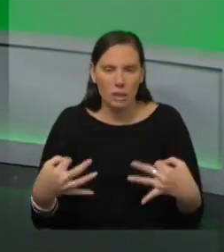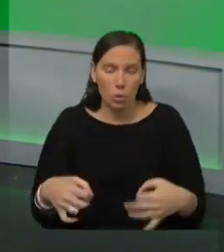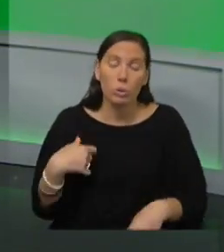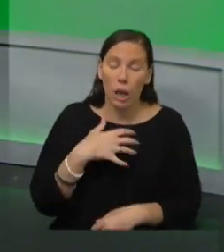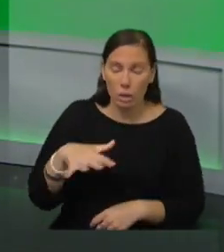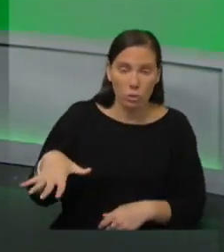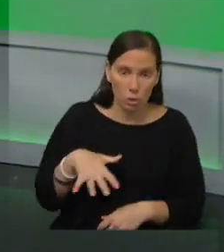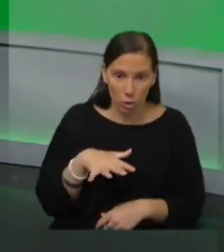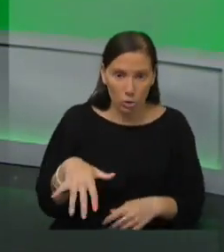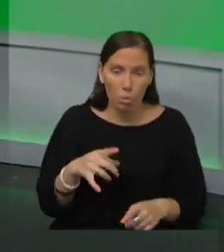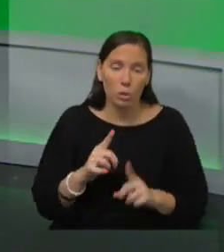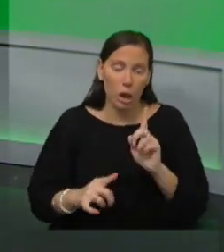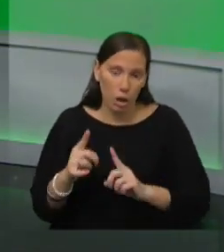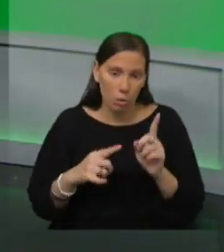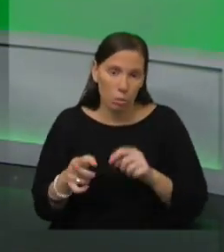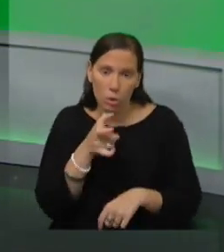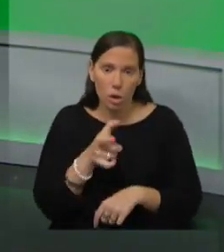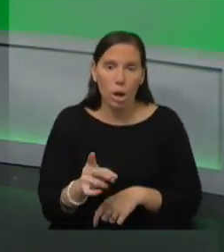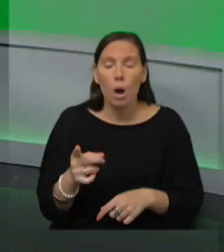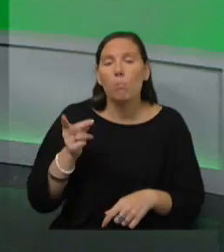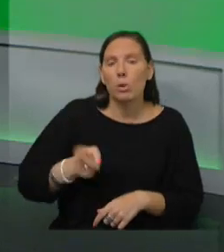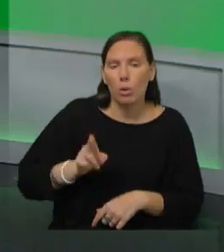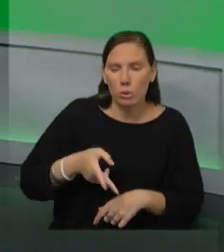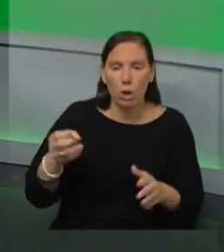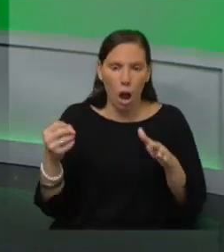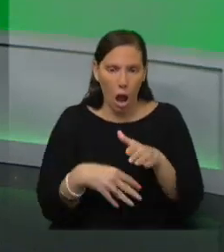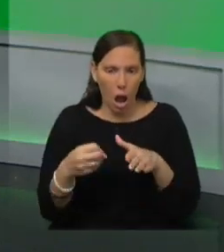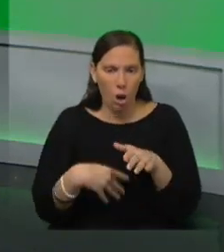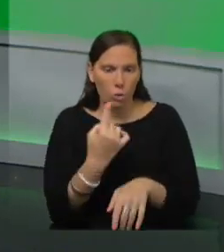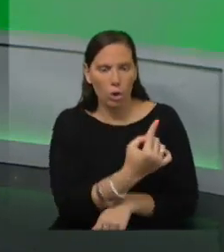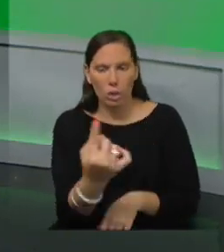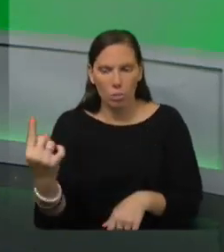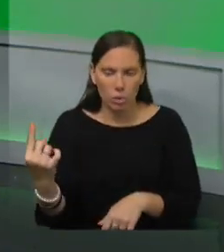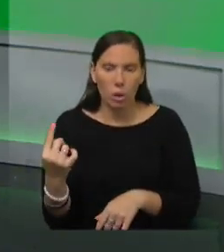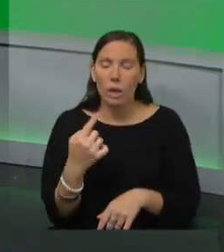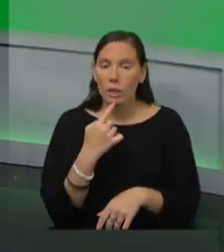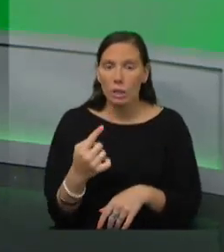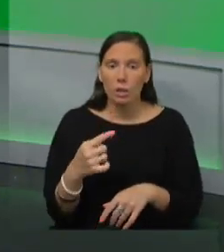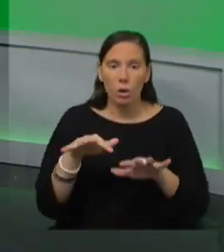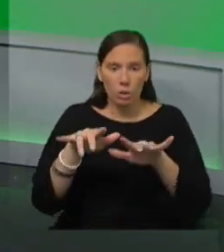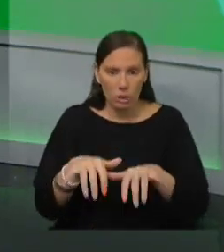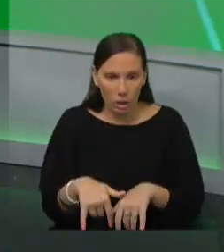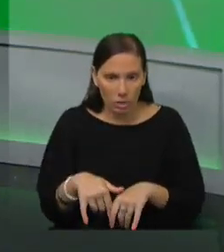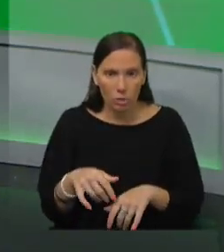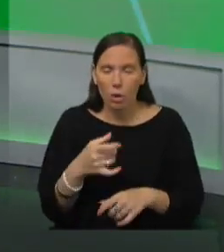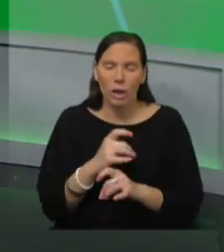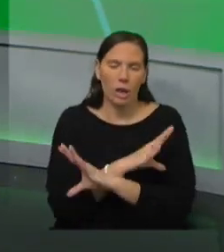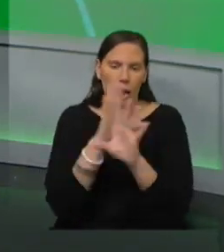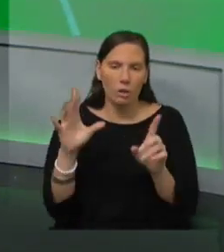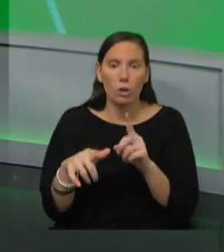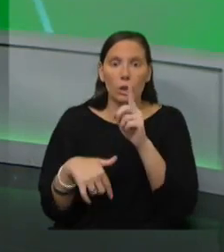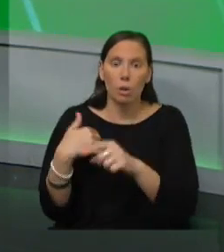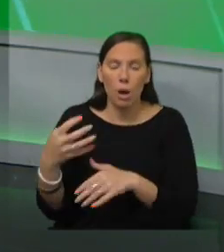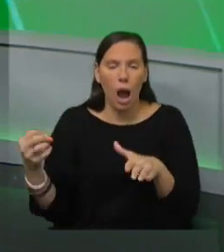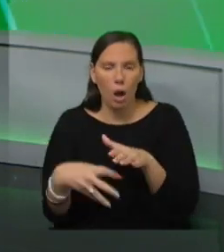social por varios motivos entre los que se encuentra la prohibición del ahorro individual aseguró que el texto de la papeleta es claro y que afectará a otro tipo de